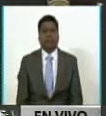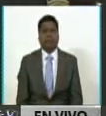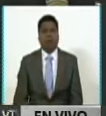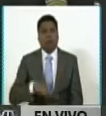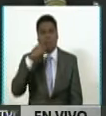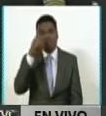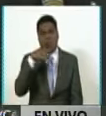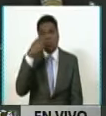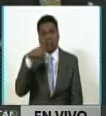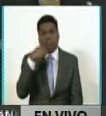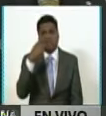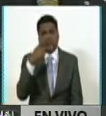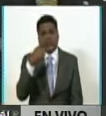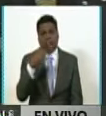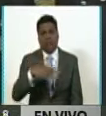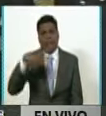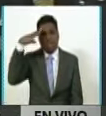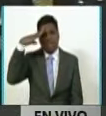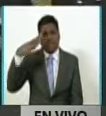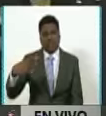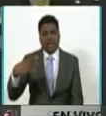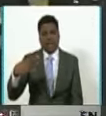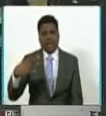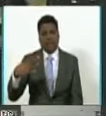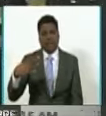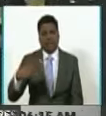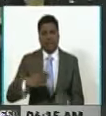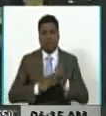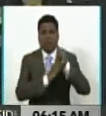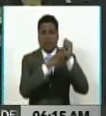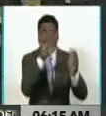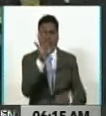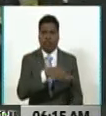político, militar, social,